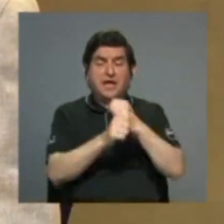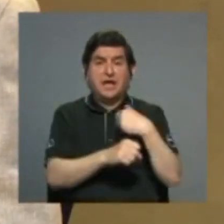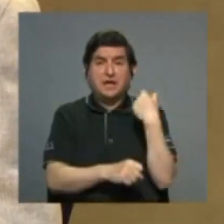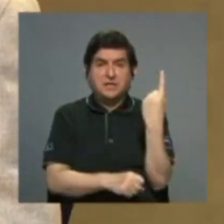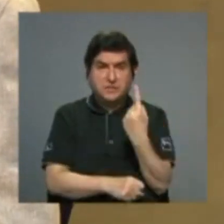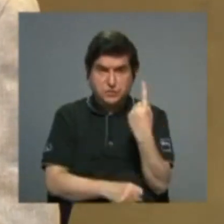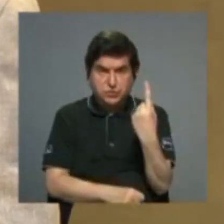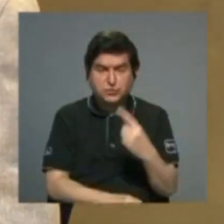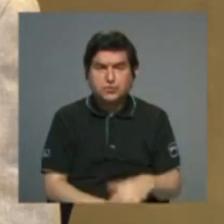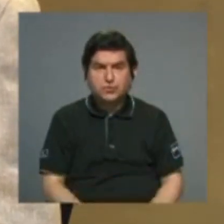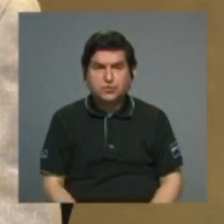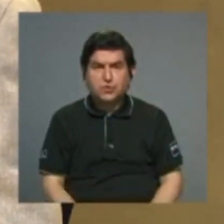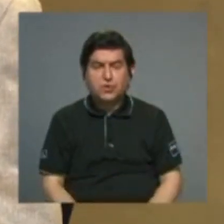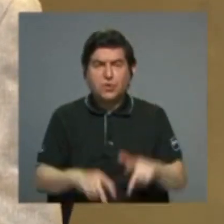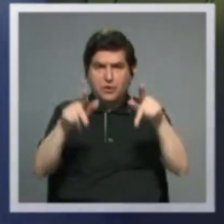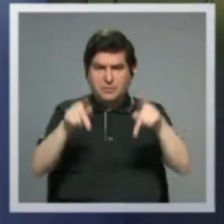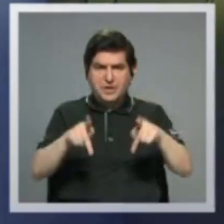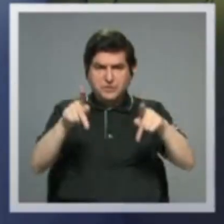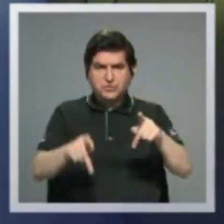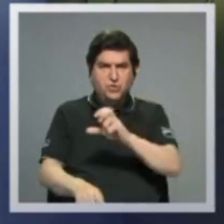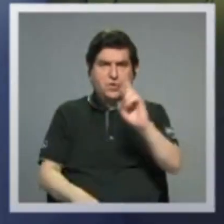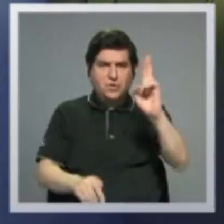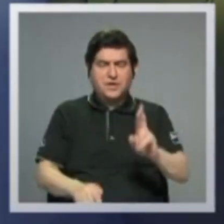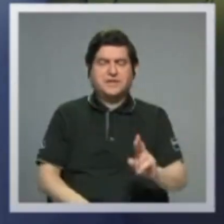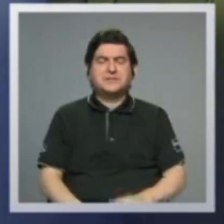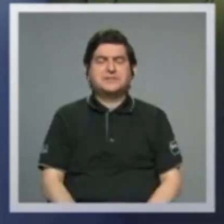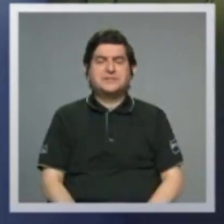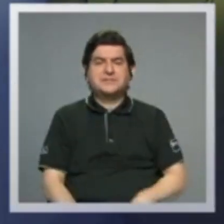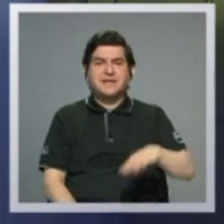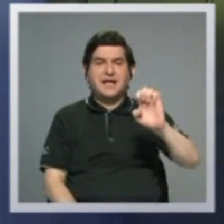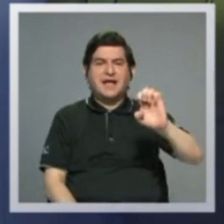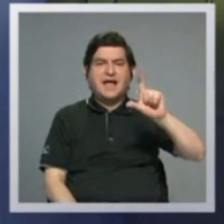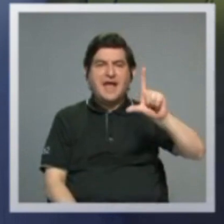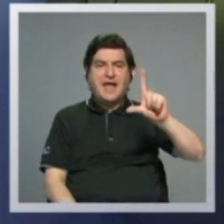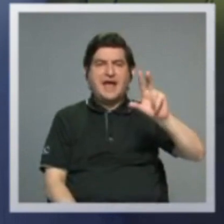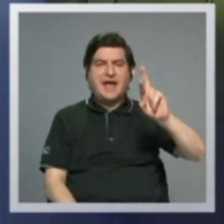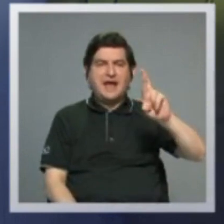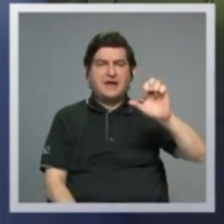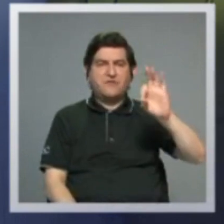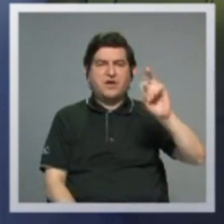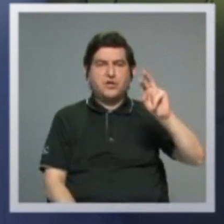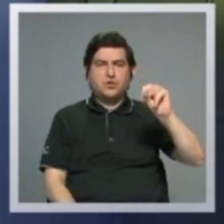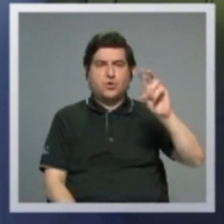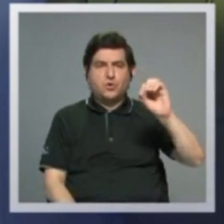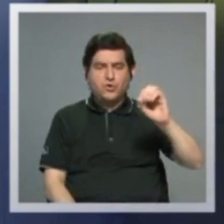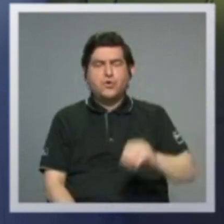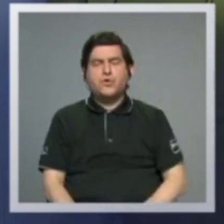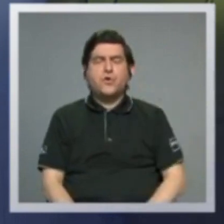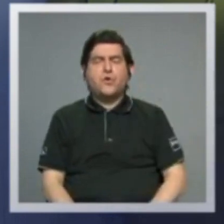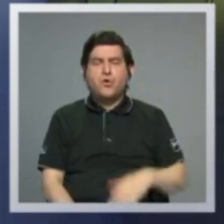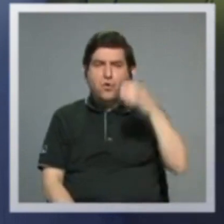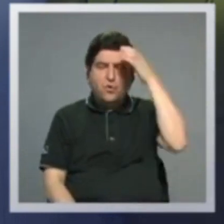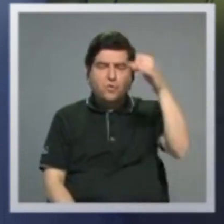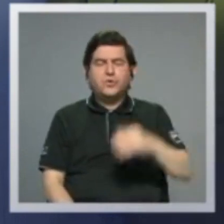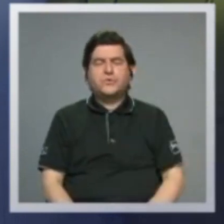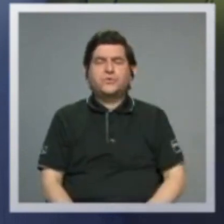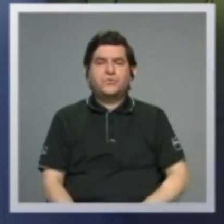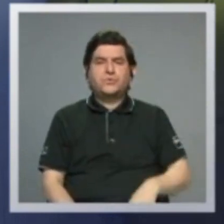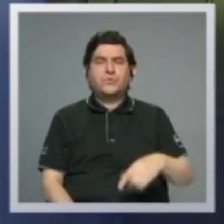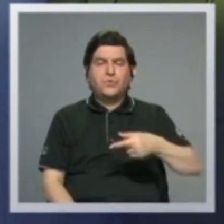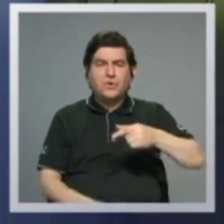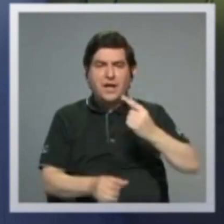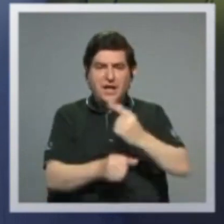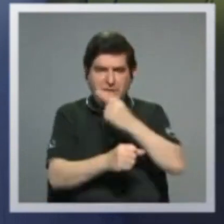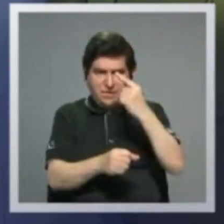por costarricenses: El Retorno, La Cultura del Guaro, La Agonía de la Montaña, Las 40, Los